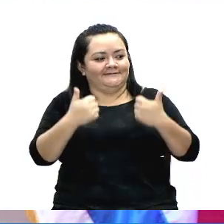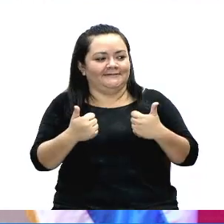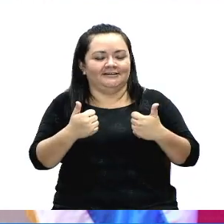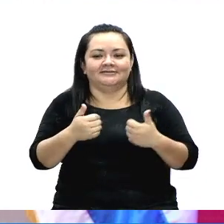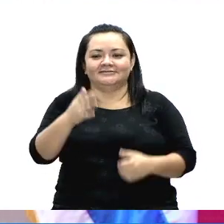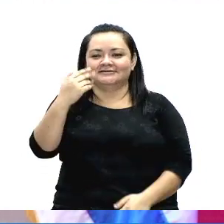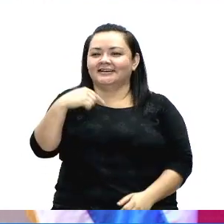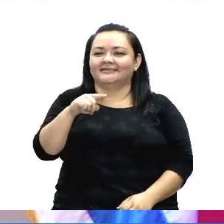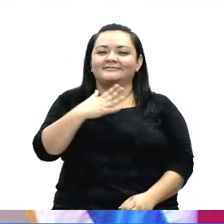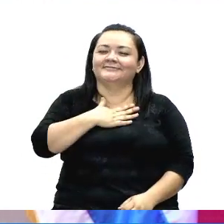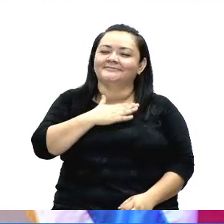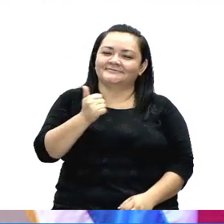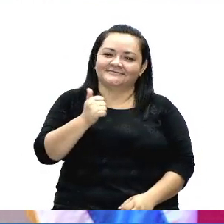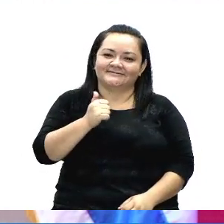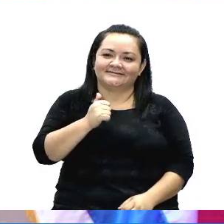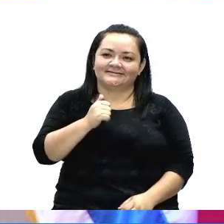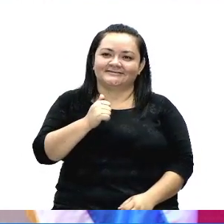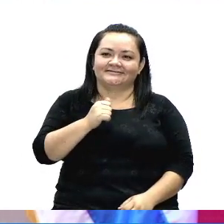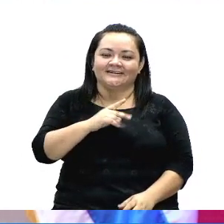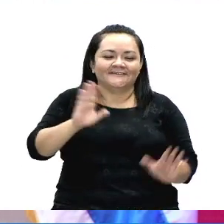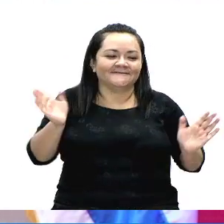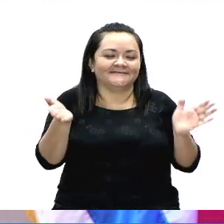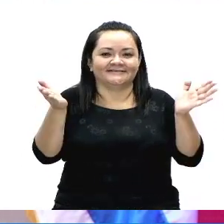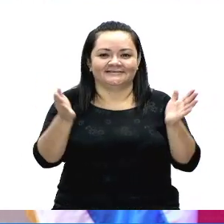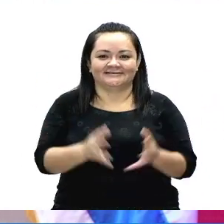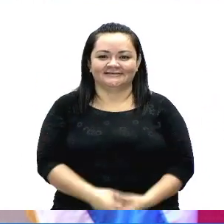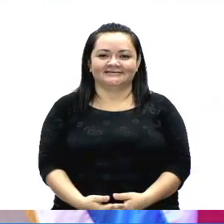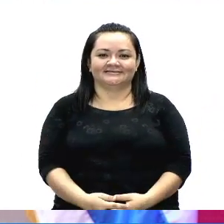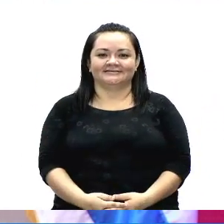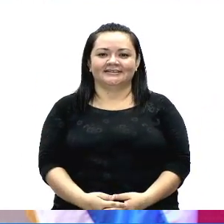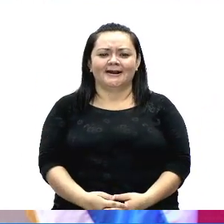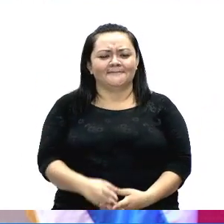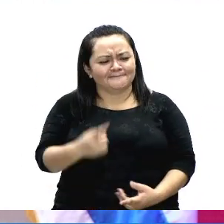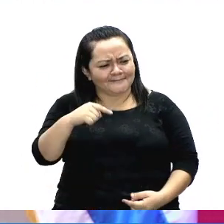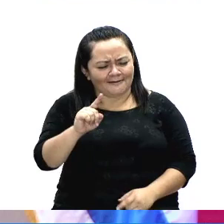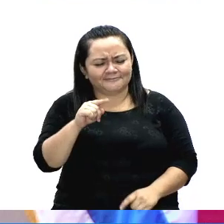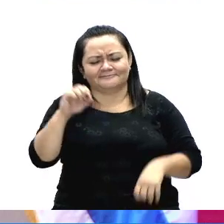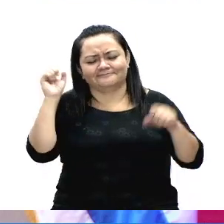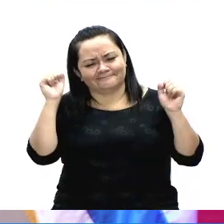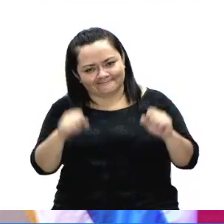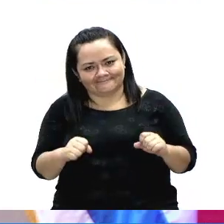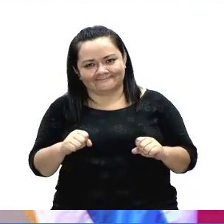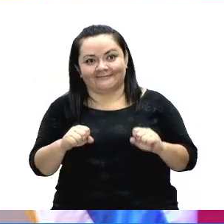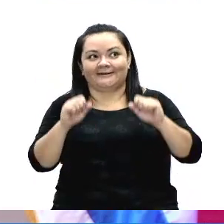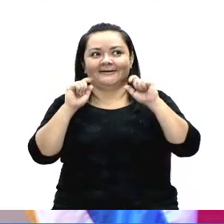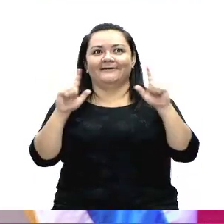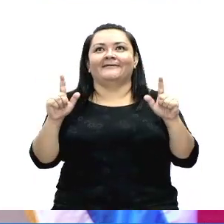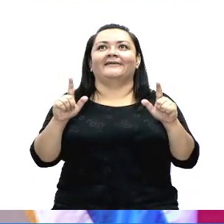salen ahí me encanta porque esfuérzate sigue adelante tú puedes